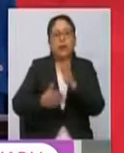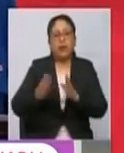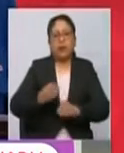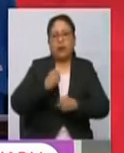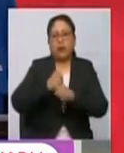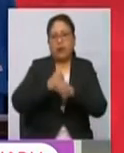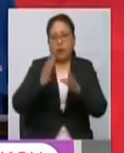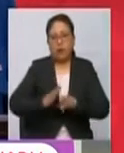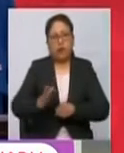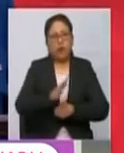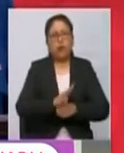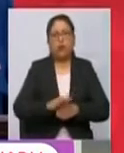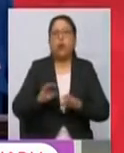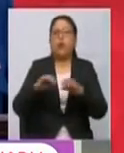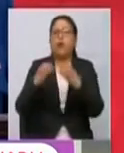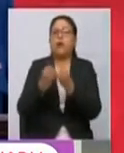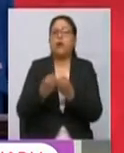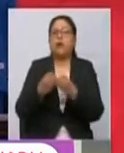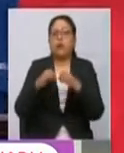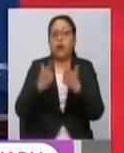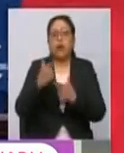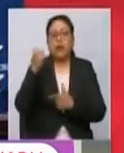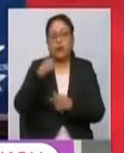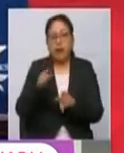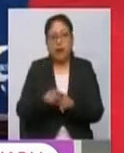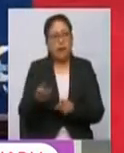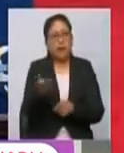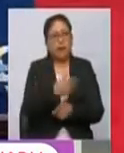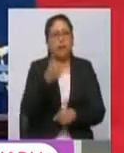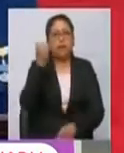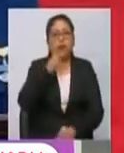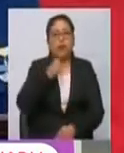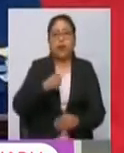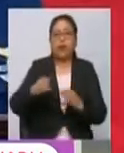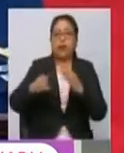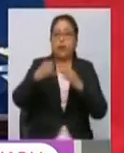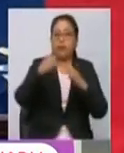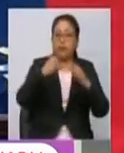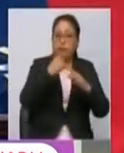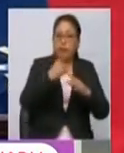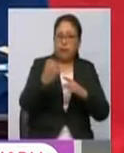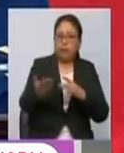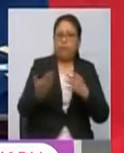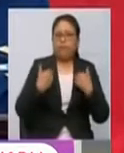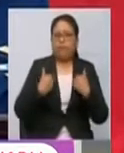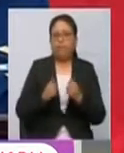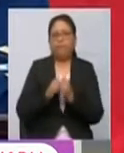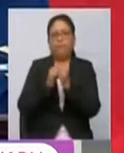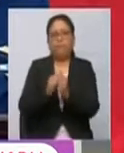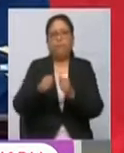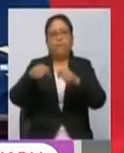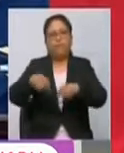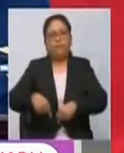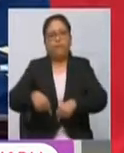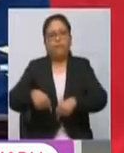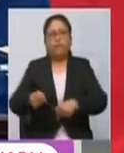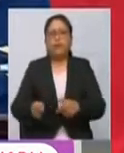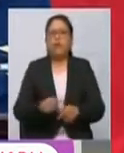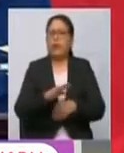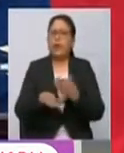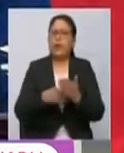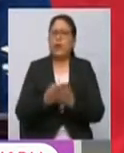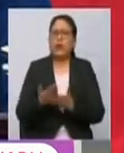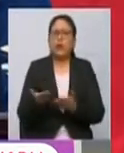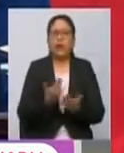Escuchemos. Relaciones sociales a nuestras mujeres interculturales que nos acompañan, a